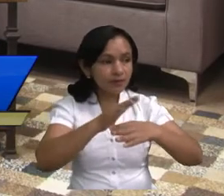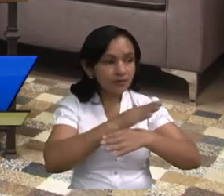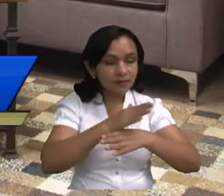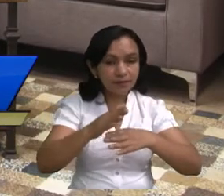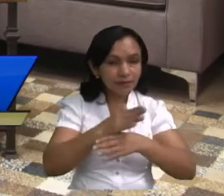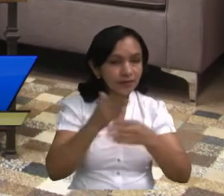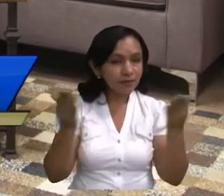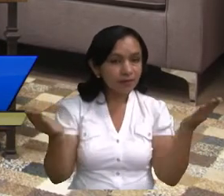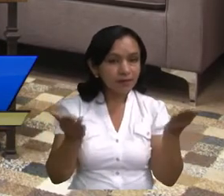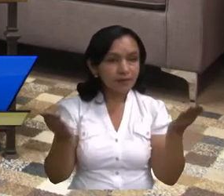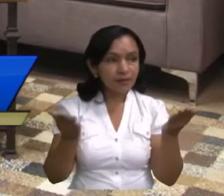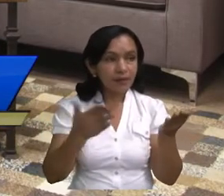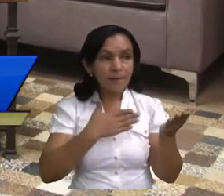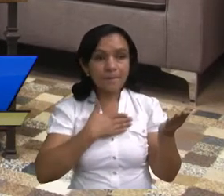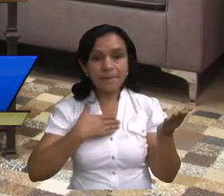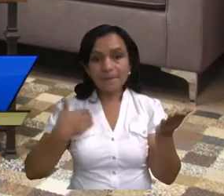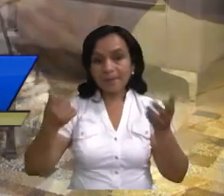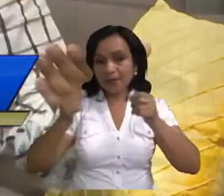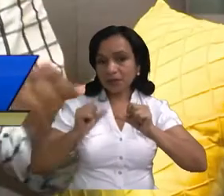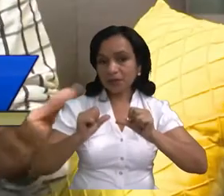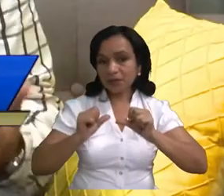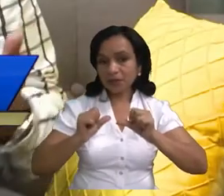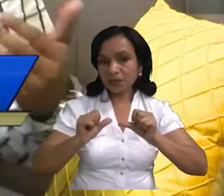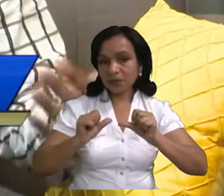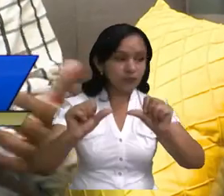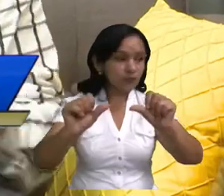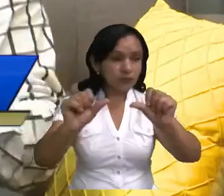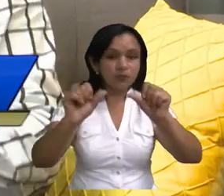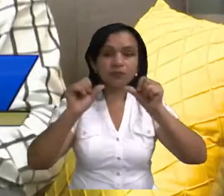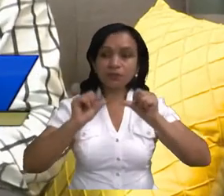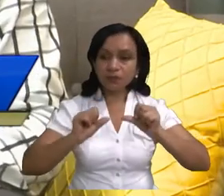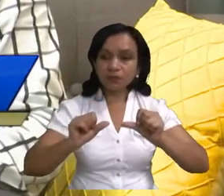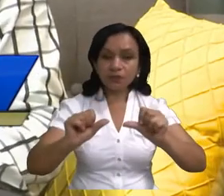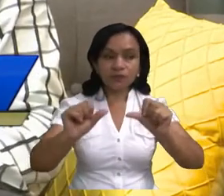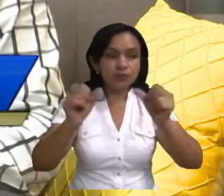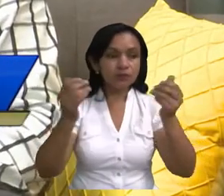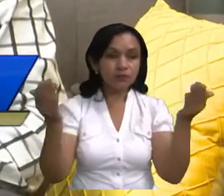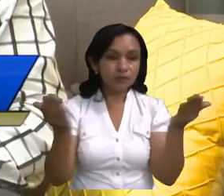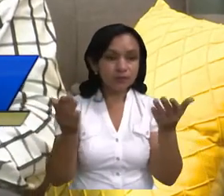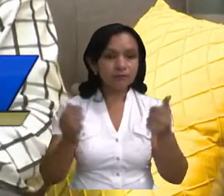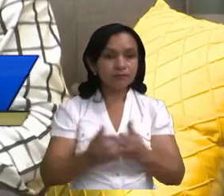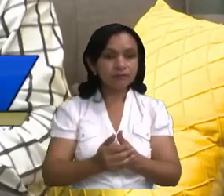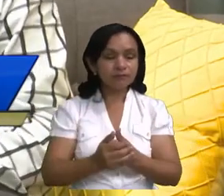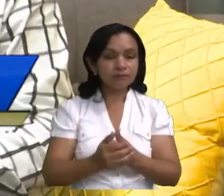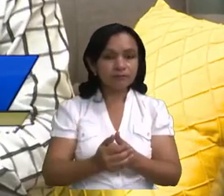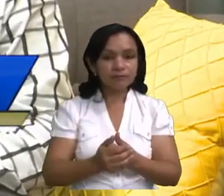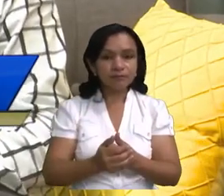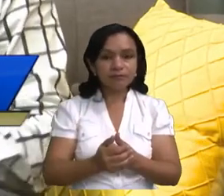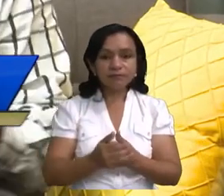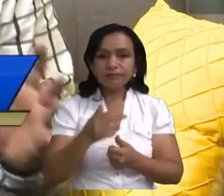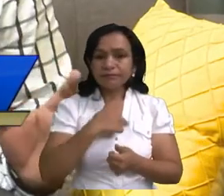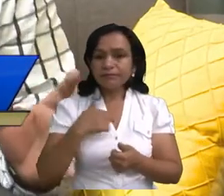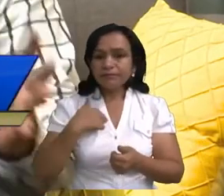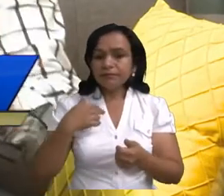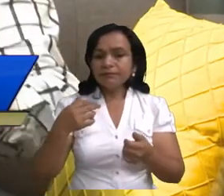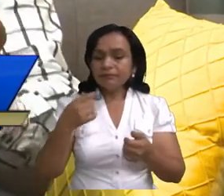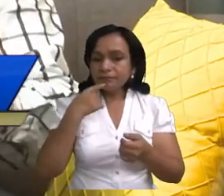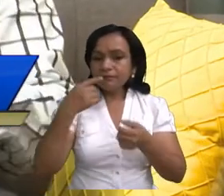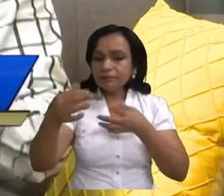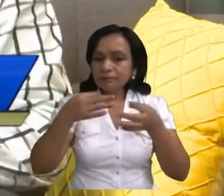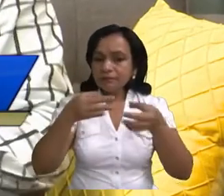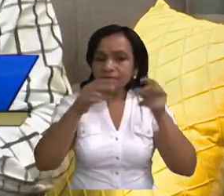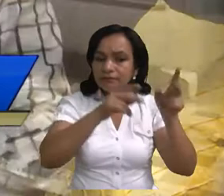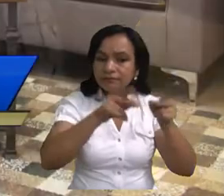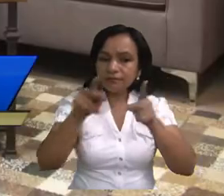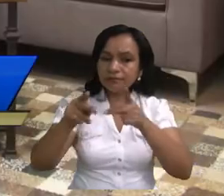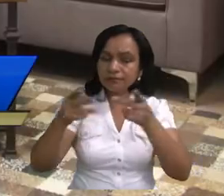de la mejora continua que tiene que ser constante, pues los retos que están siempre planteados, ¿no?, para cada año, y en este